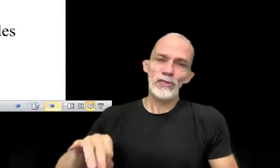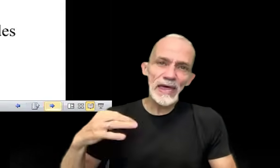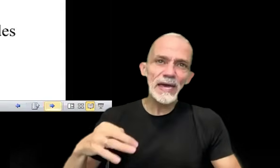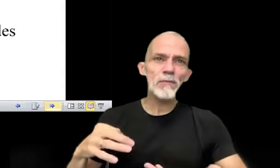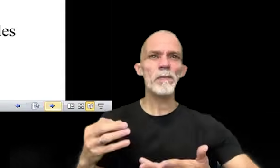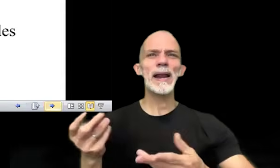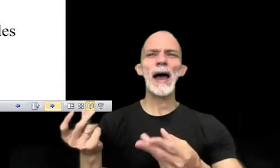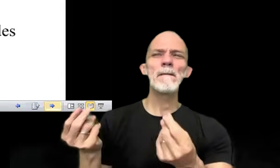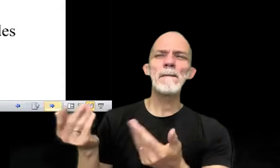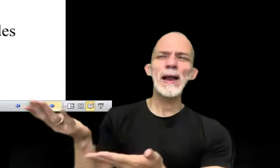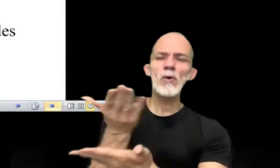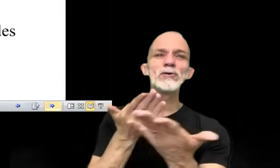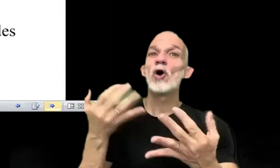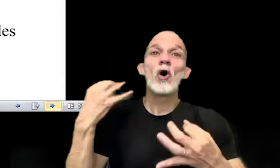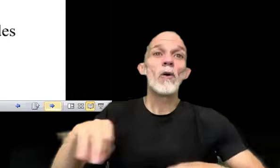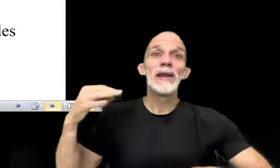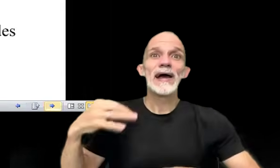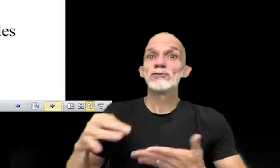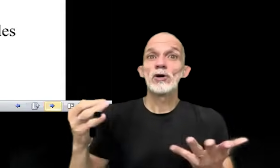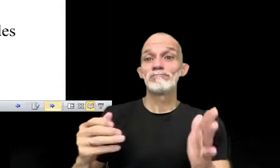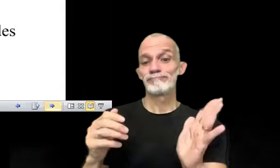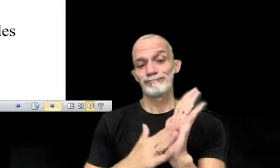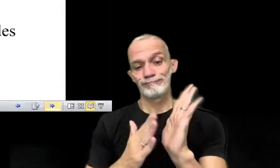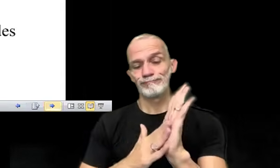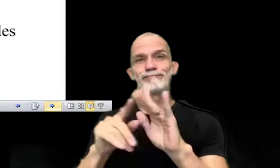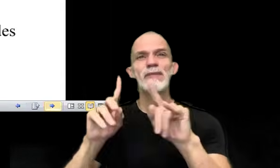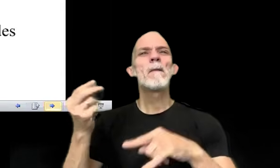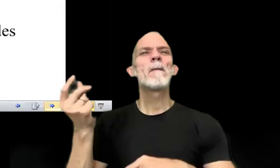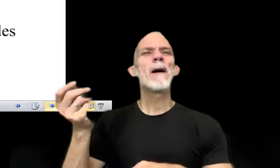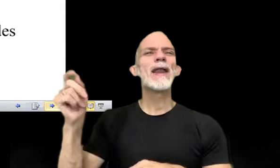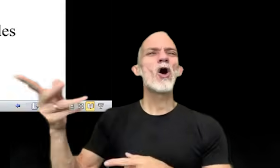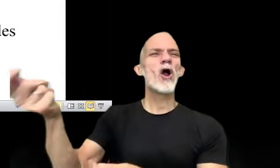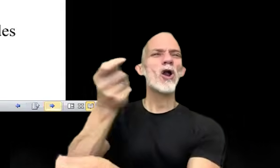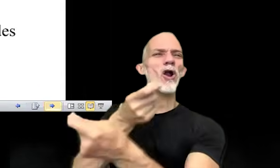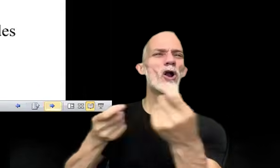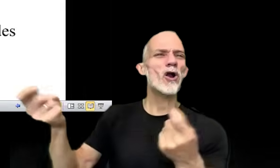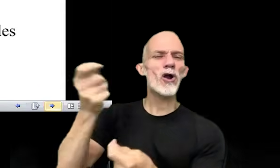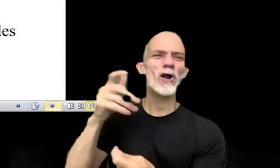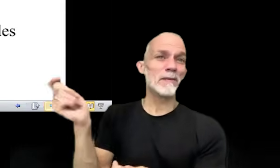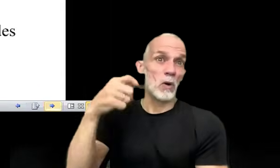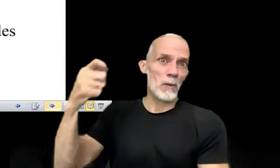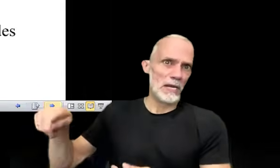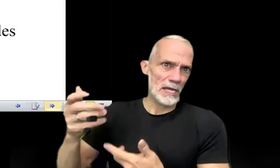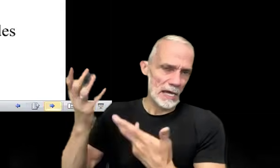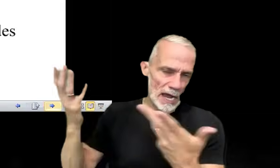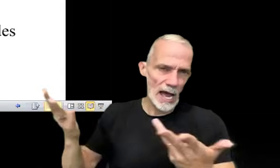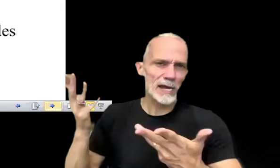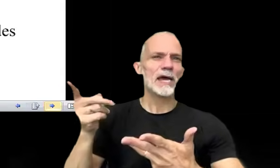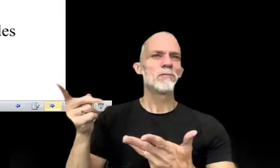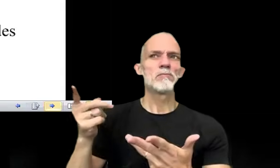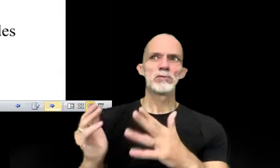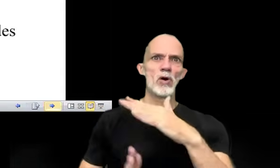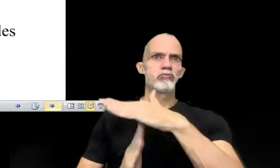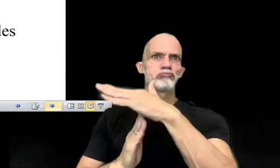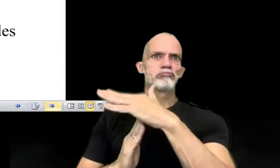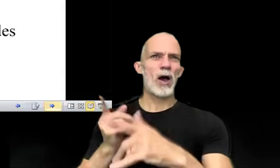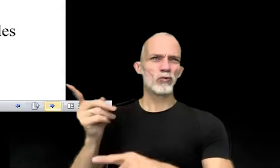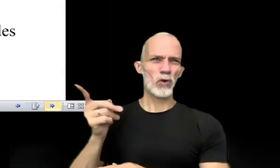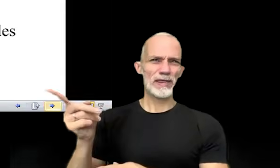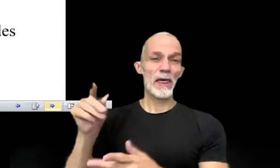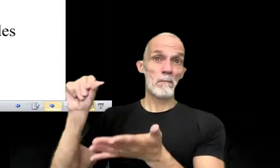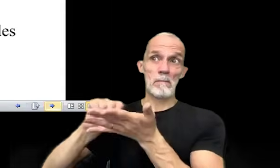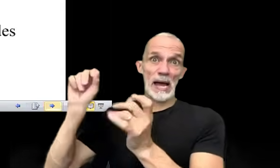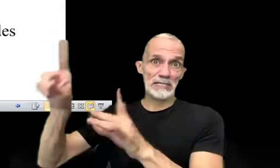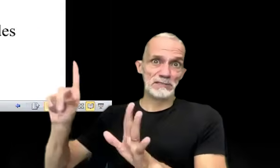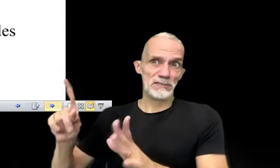para acreditar valuación, a tener una certificación de este valor de mercado. ¿Sí? Una certificación extendida por autoridad competente